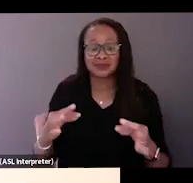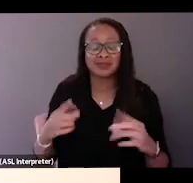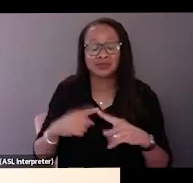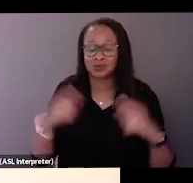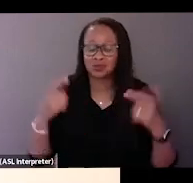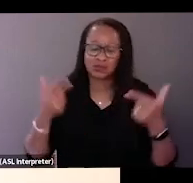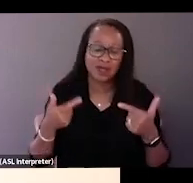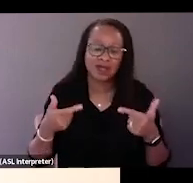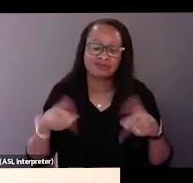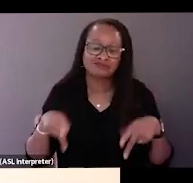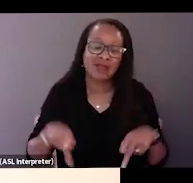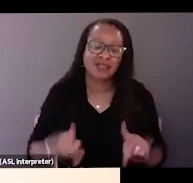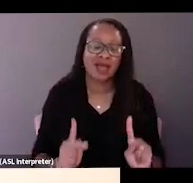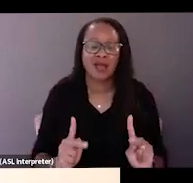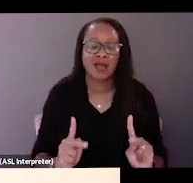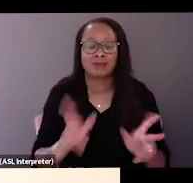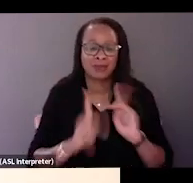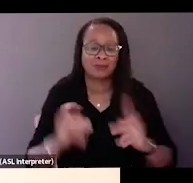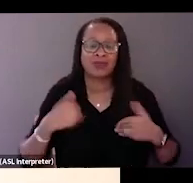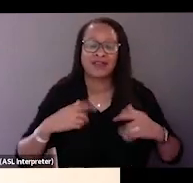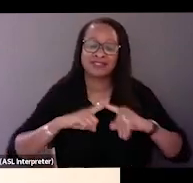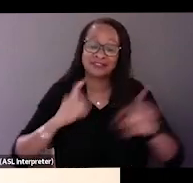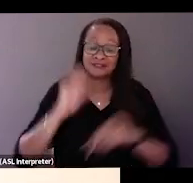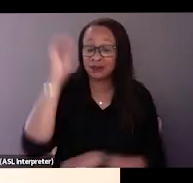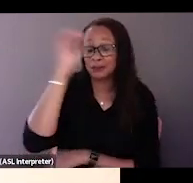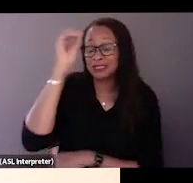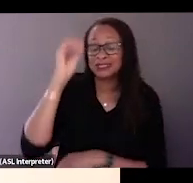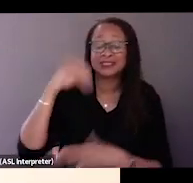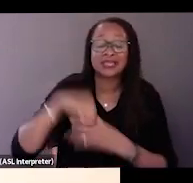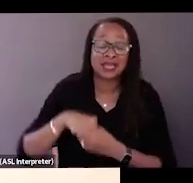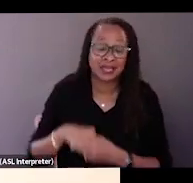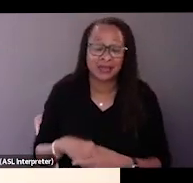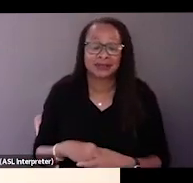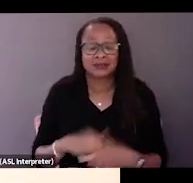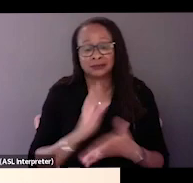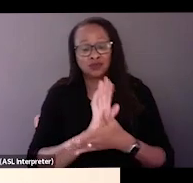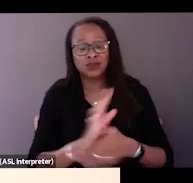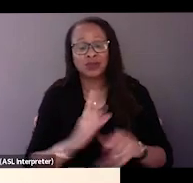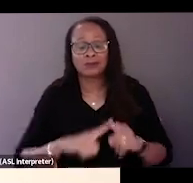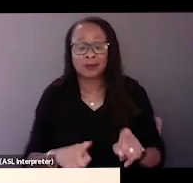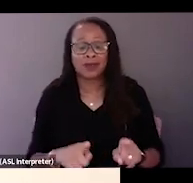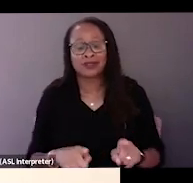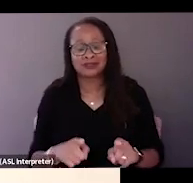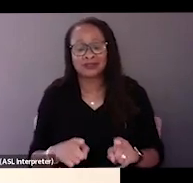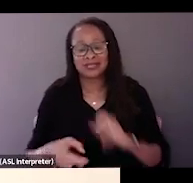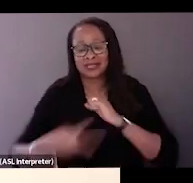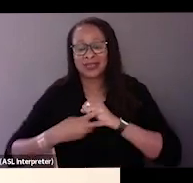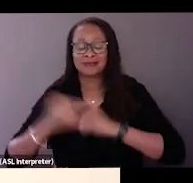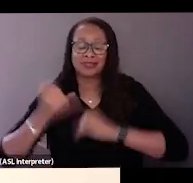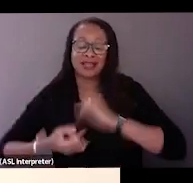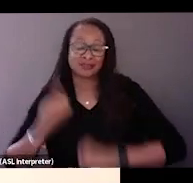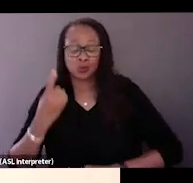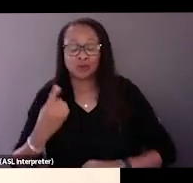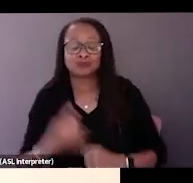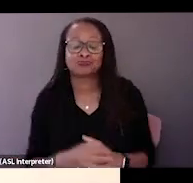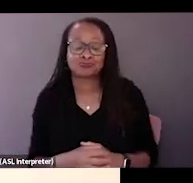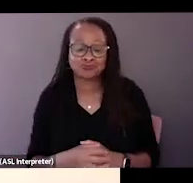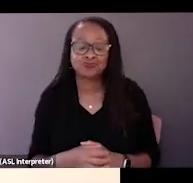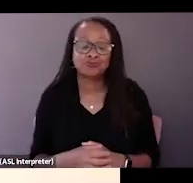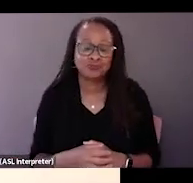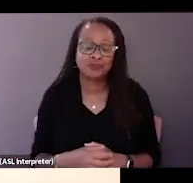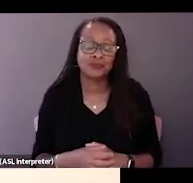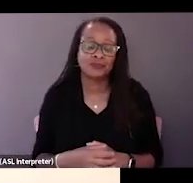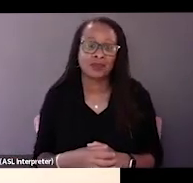opiniones, pero quedarme con la última, que es la de su tía, que es quizás la más ambigua, pero a la